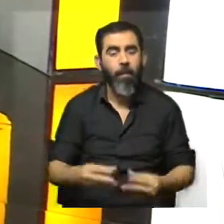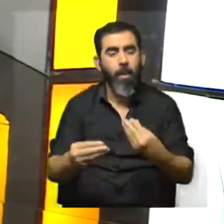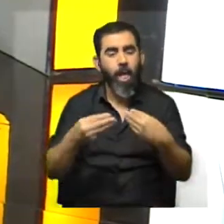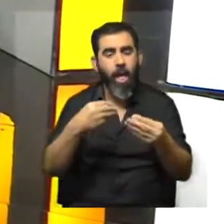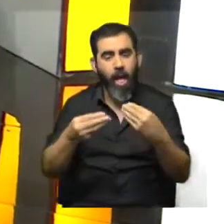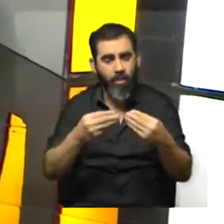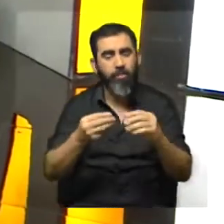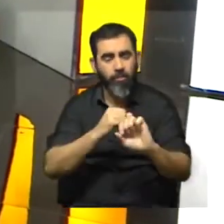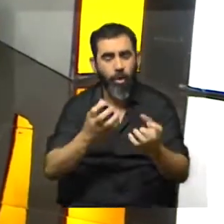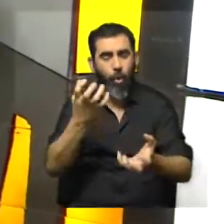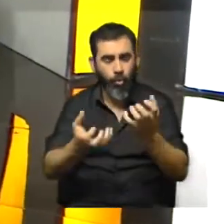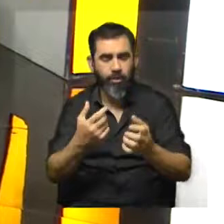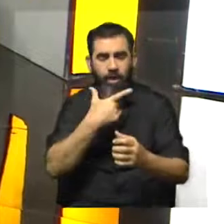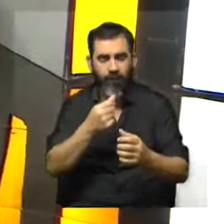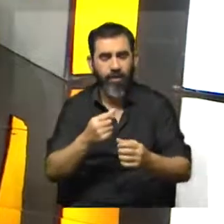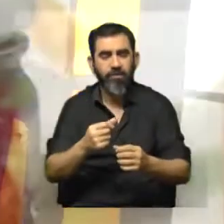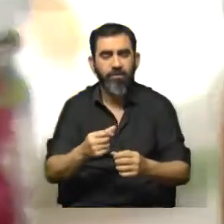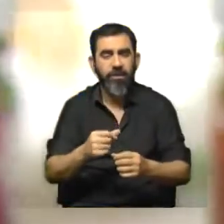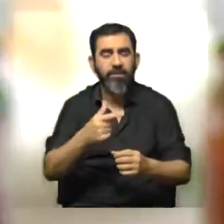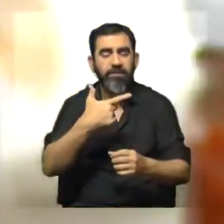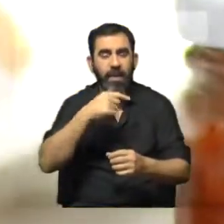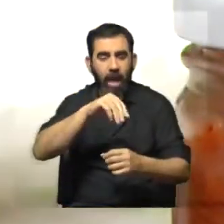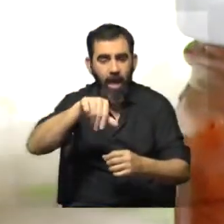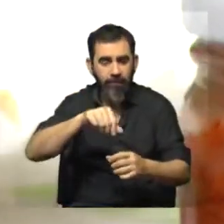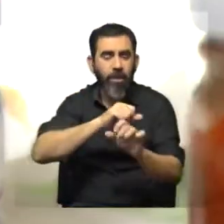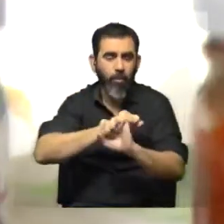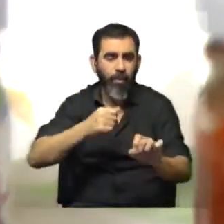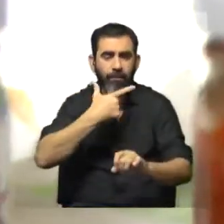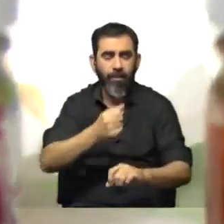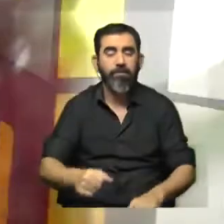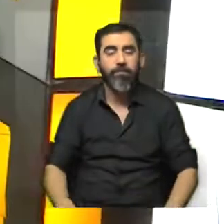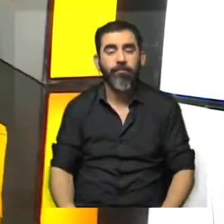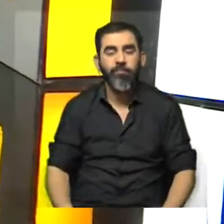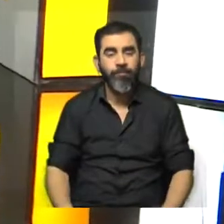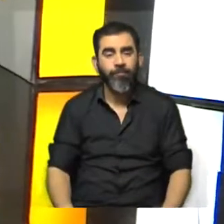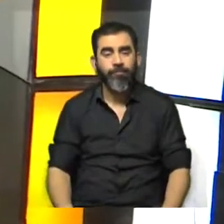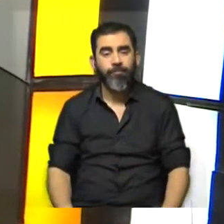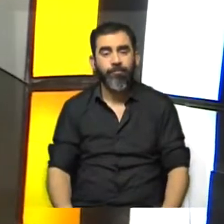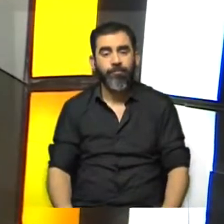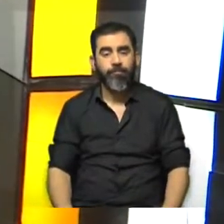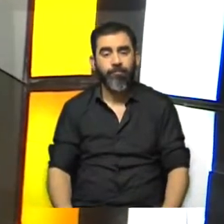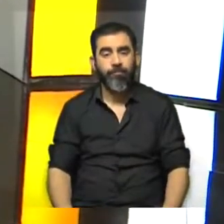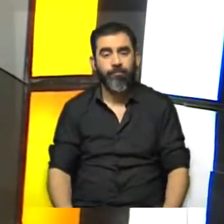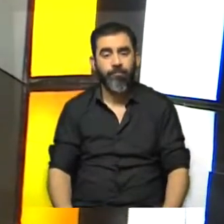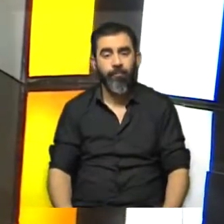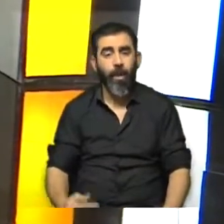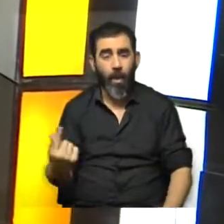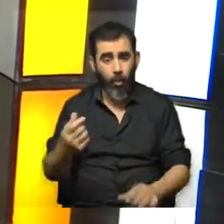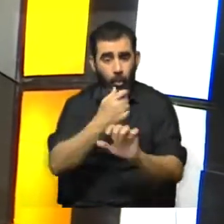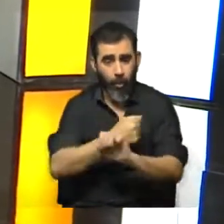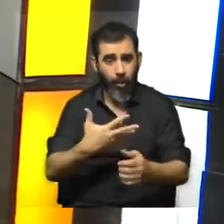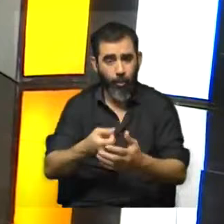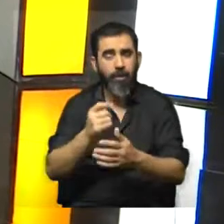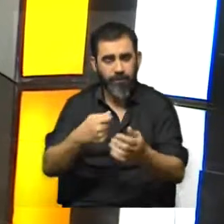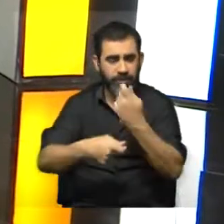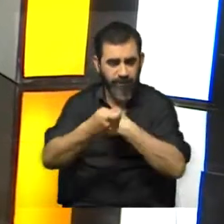muy versátil en la cocina, se puede marinar con salsa de soja. Todo esto, antes que sigas con... todo esto está al alcance de cada uno de nosotros, Todos ¿no? se